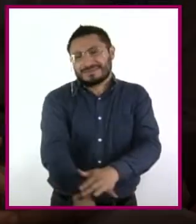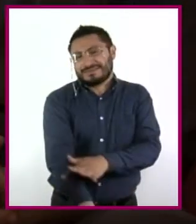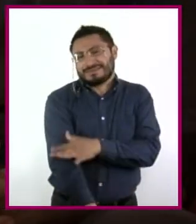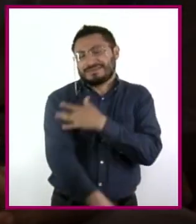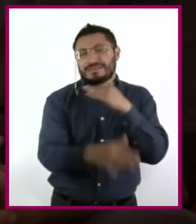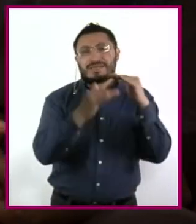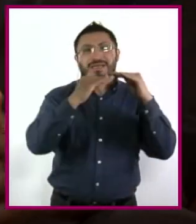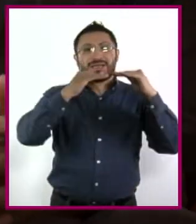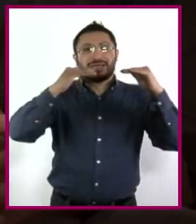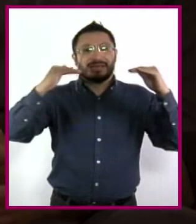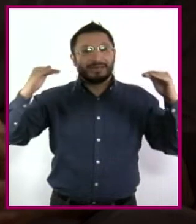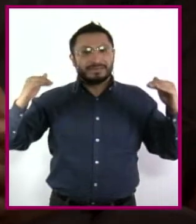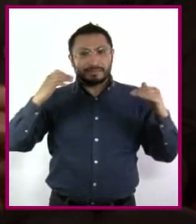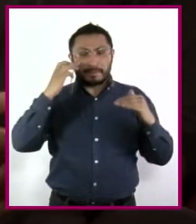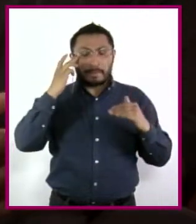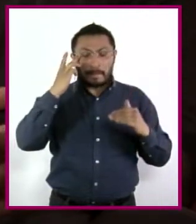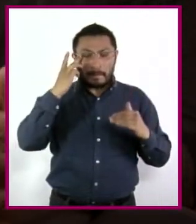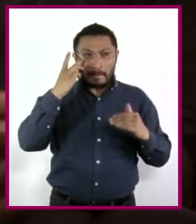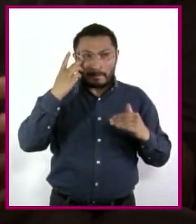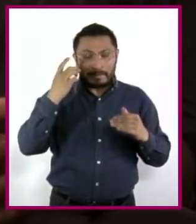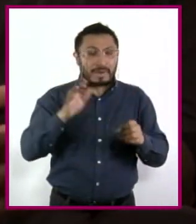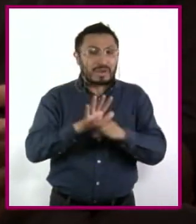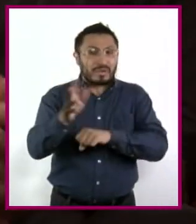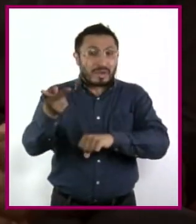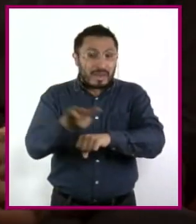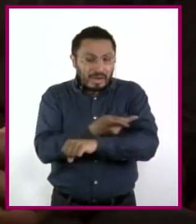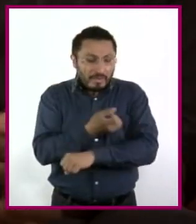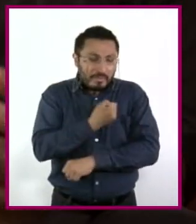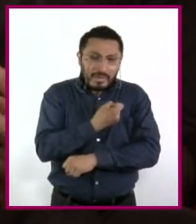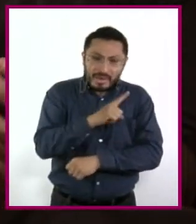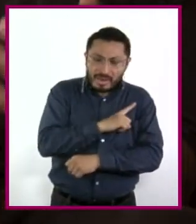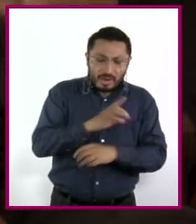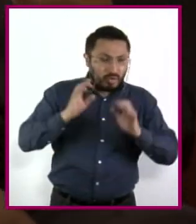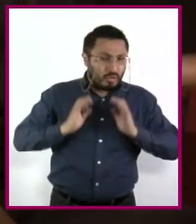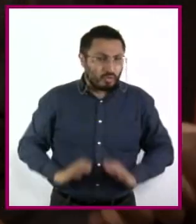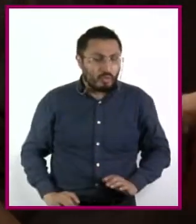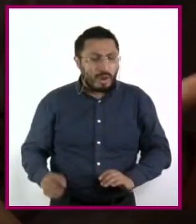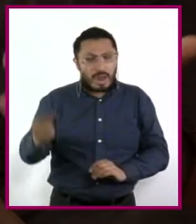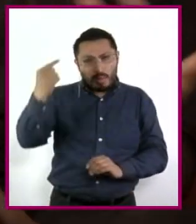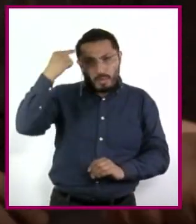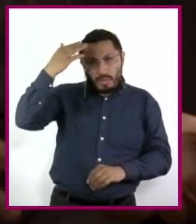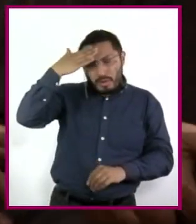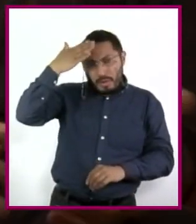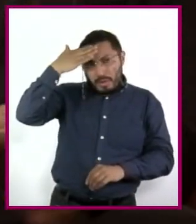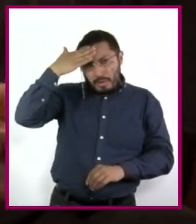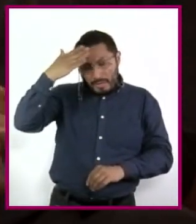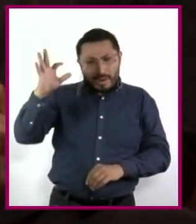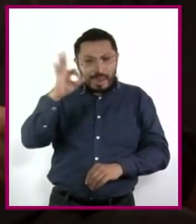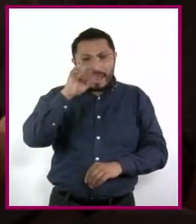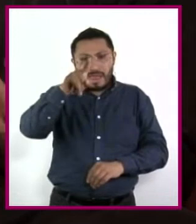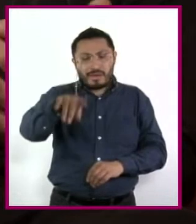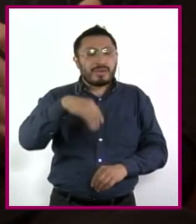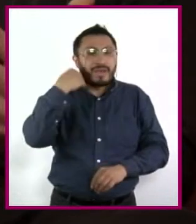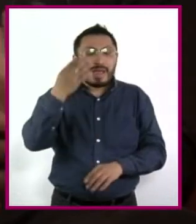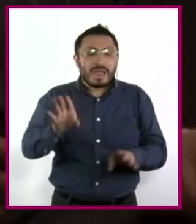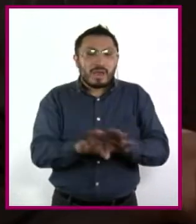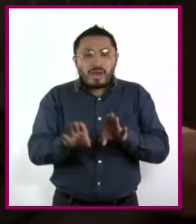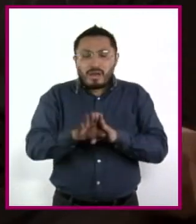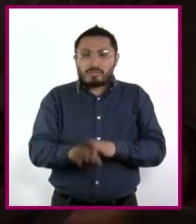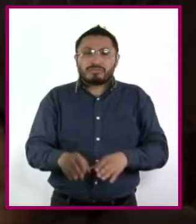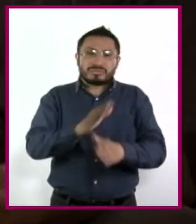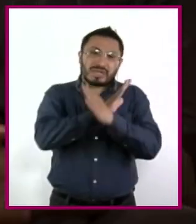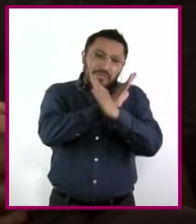individuo. ¿Qué sucede con nuestra salud física y mental cuando pretendemos ignorar, negar o evitar las